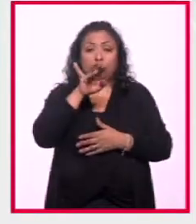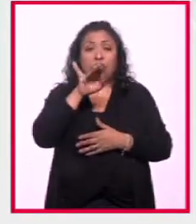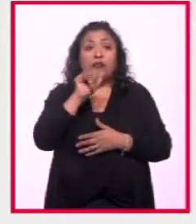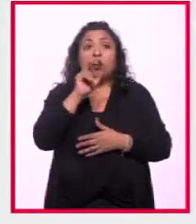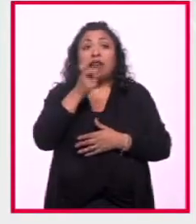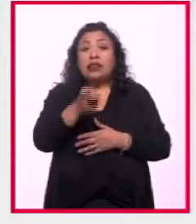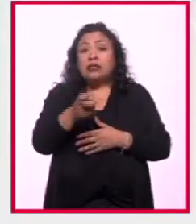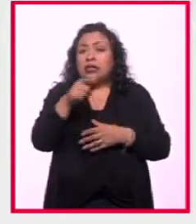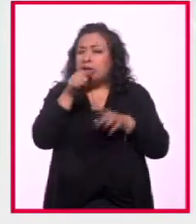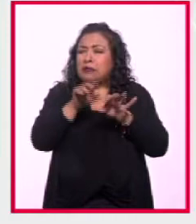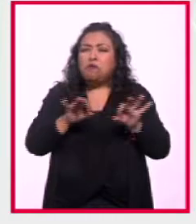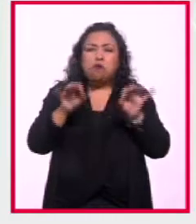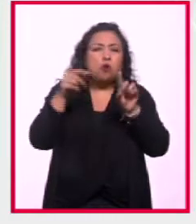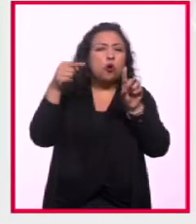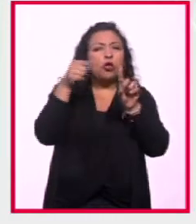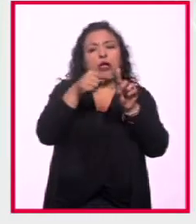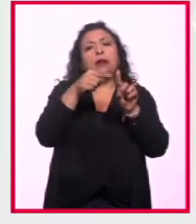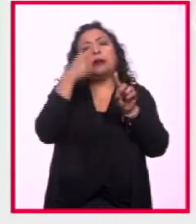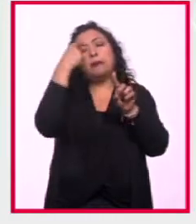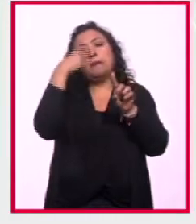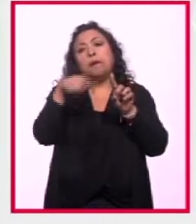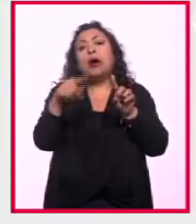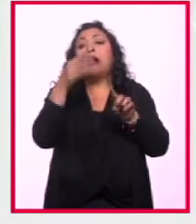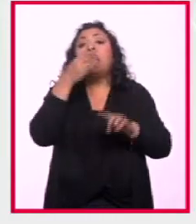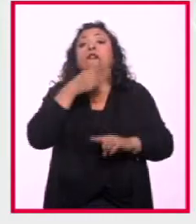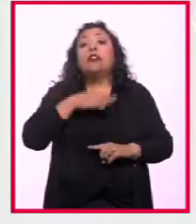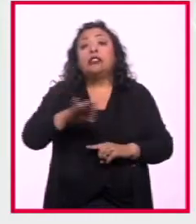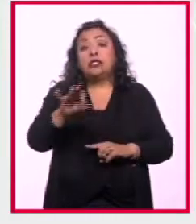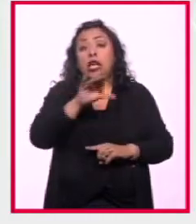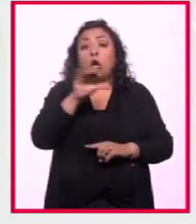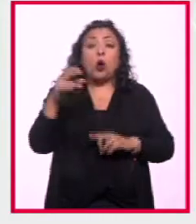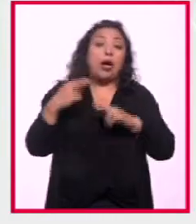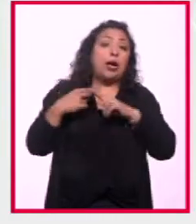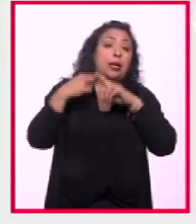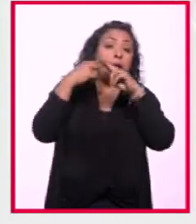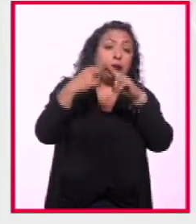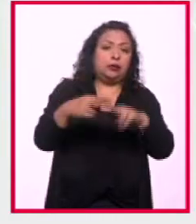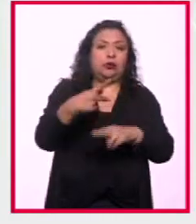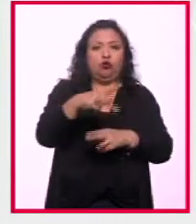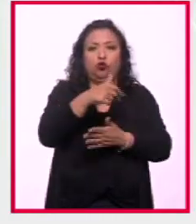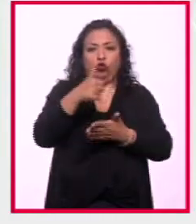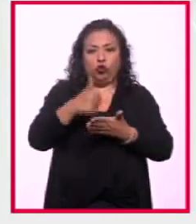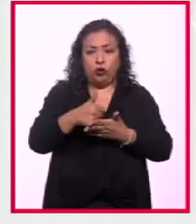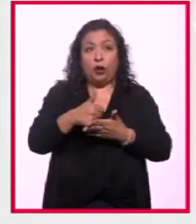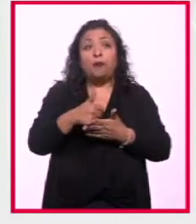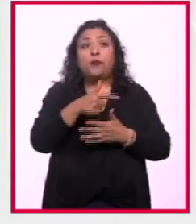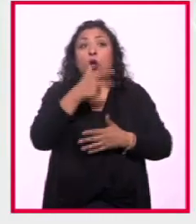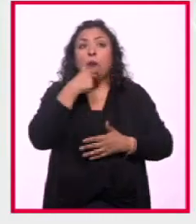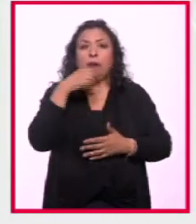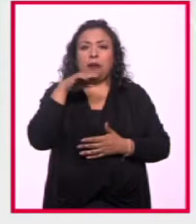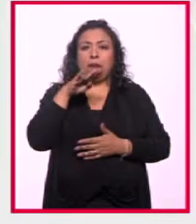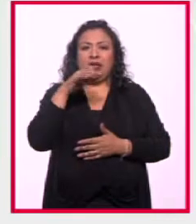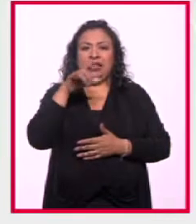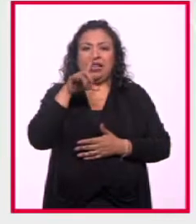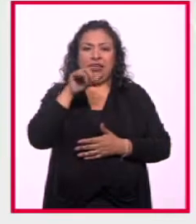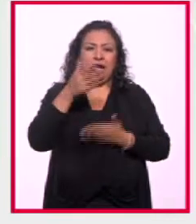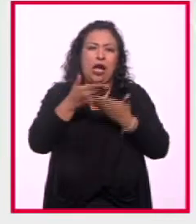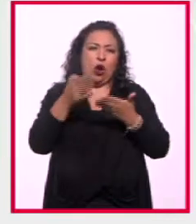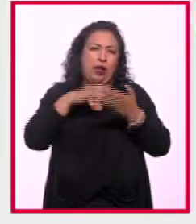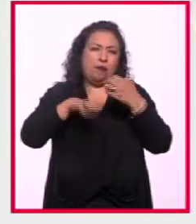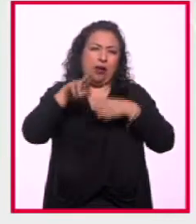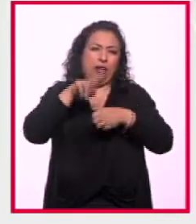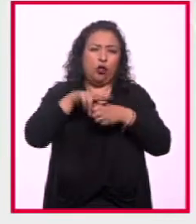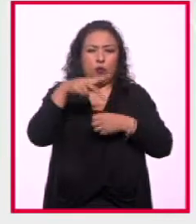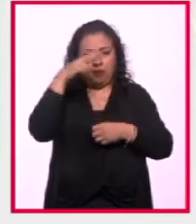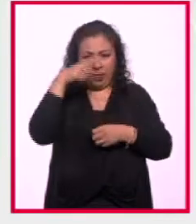sido uno de los ejes fundamentales para la celebración por el aniversario de la ciudad miguel díaz actual embajador de